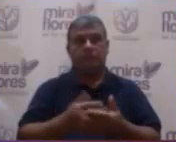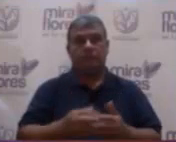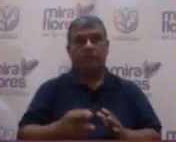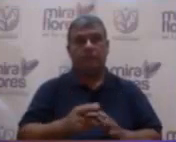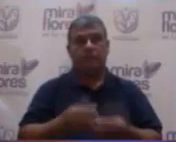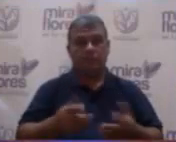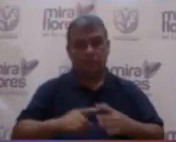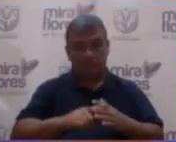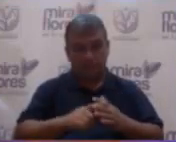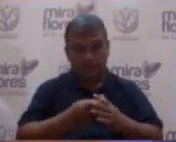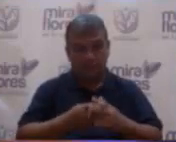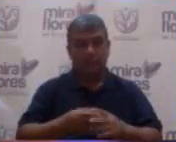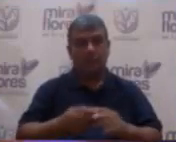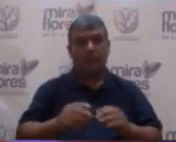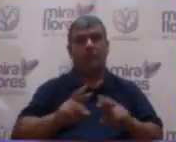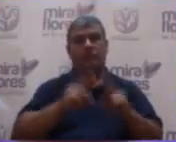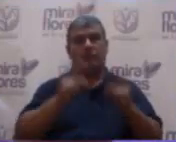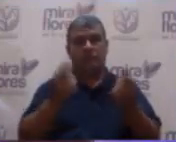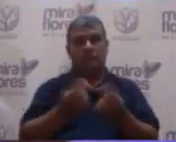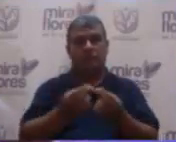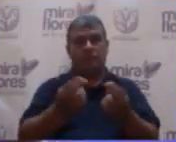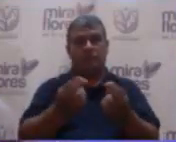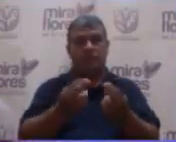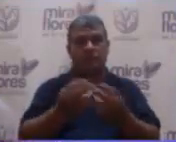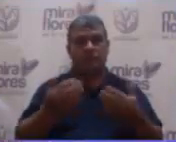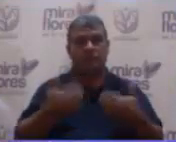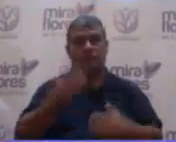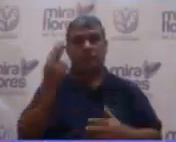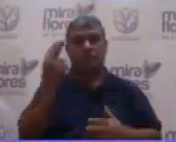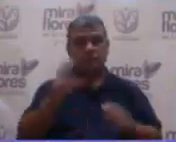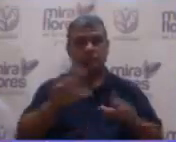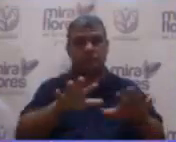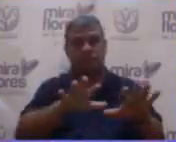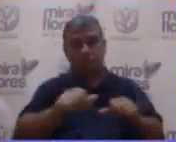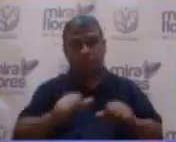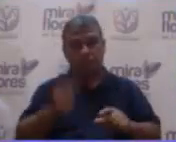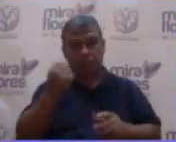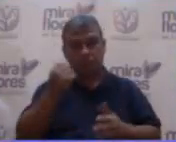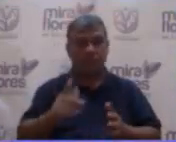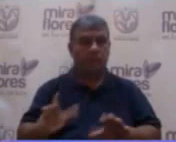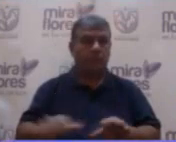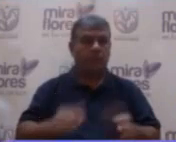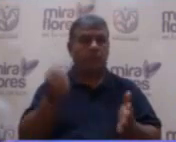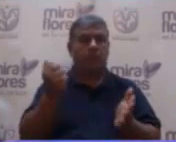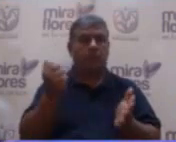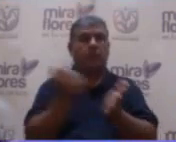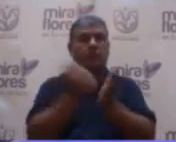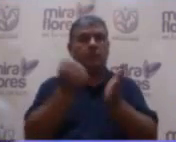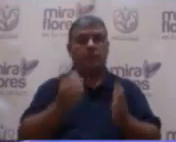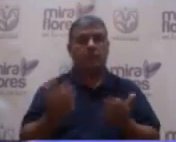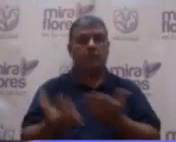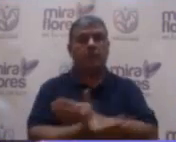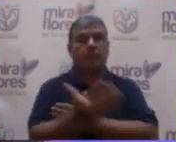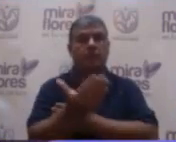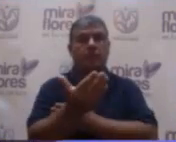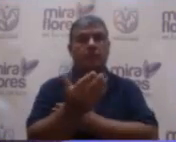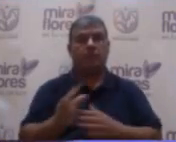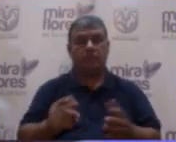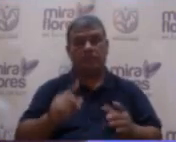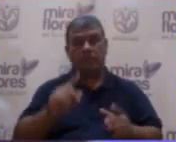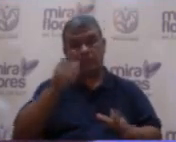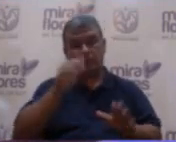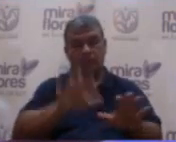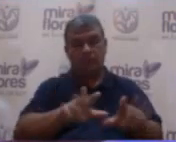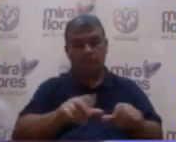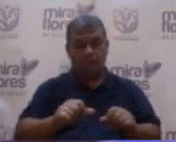reglamentario damos por instalada la sesión. Y tenemos dos actas para ser aprobadas esta mañana. Vamos a la